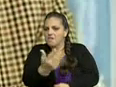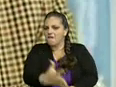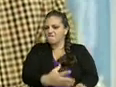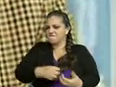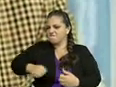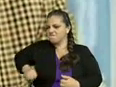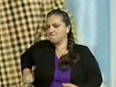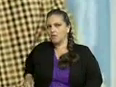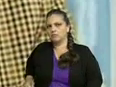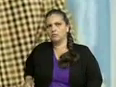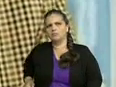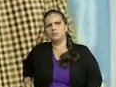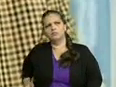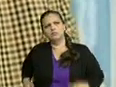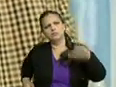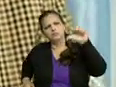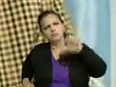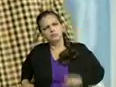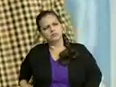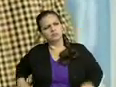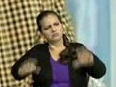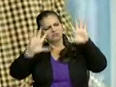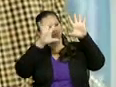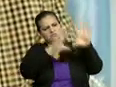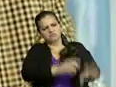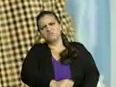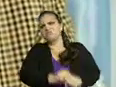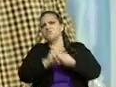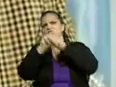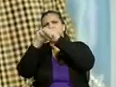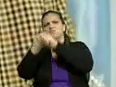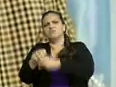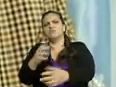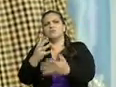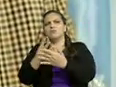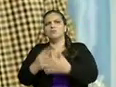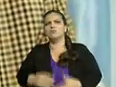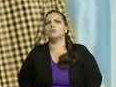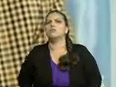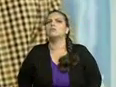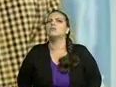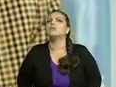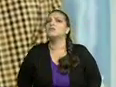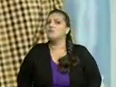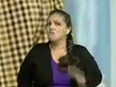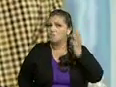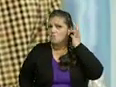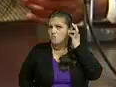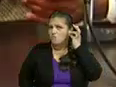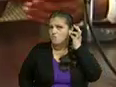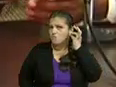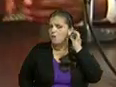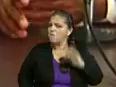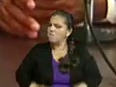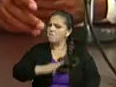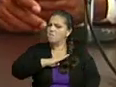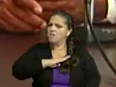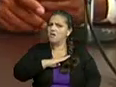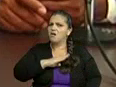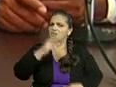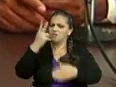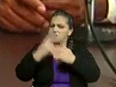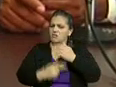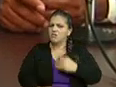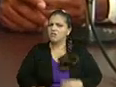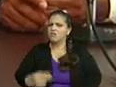Pero el daño irreversible que se le hizo a los niños es evidente. O sea, recuerdo que un niño tenía